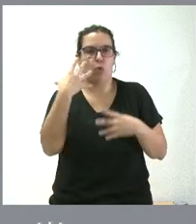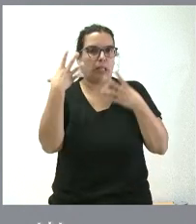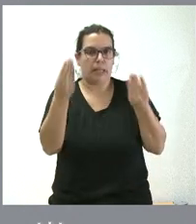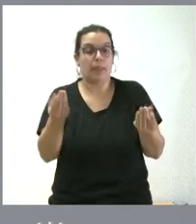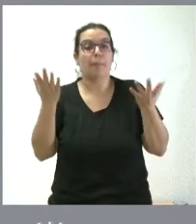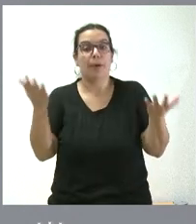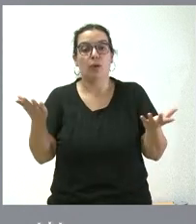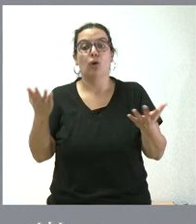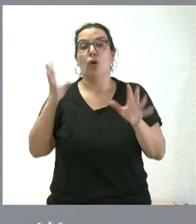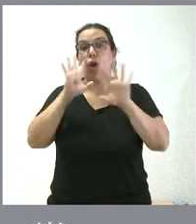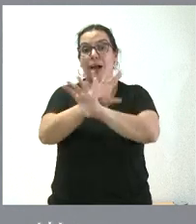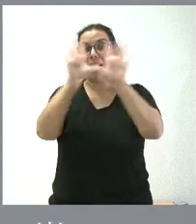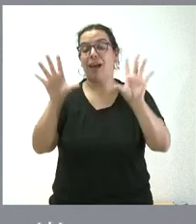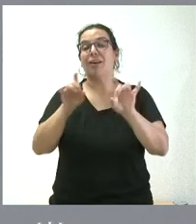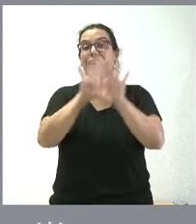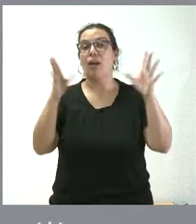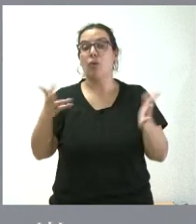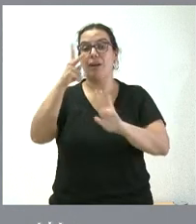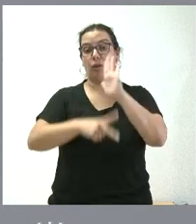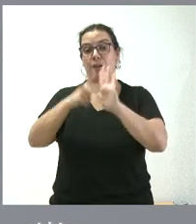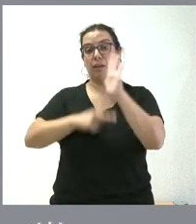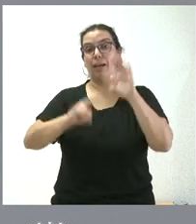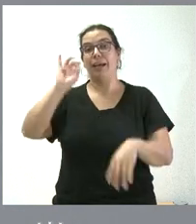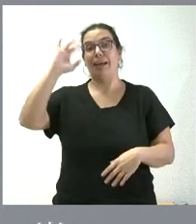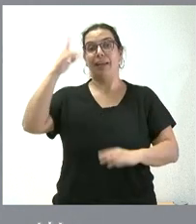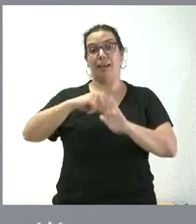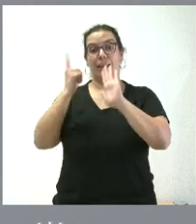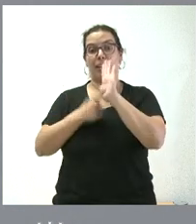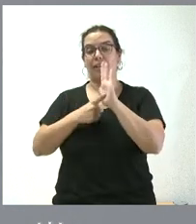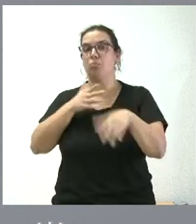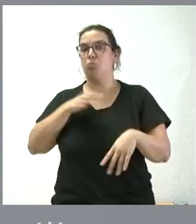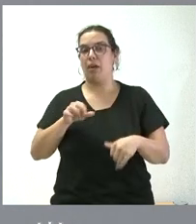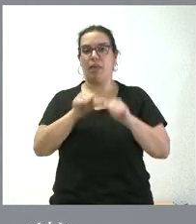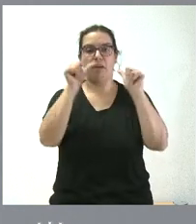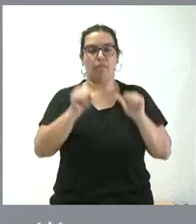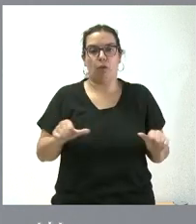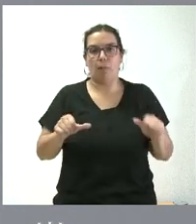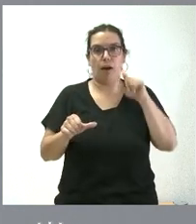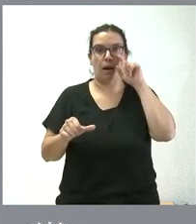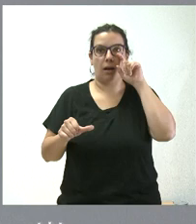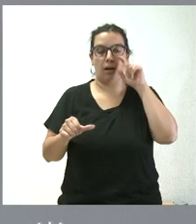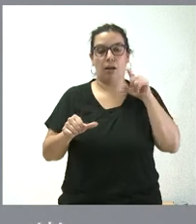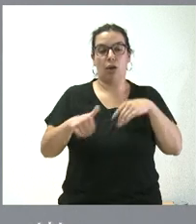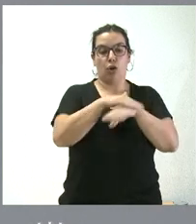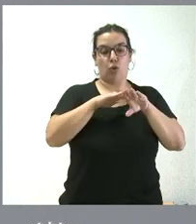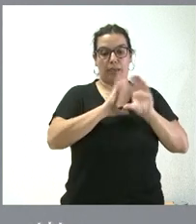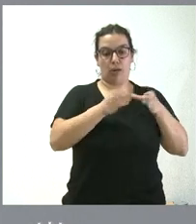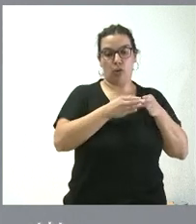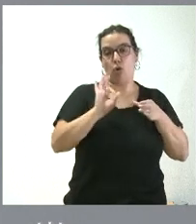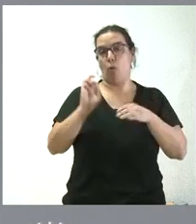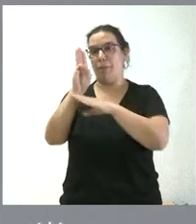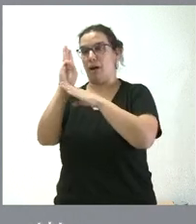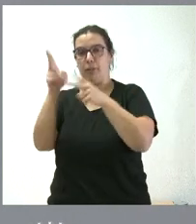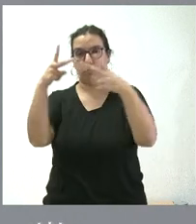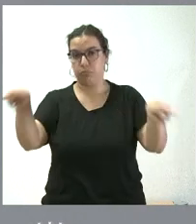está claro que la normativa Establece que la iniciativa legislativa puede ser tanto a través de la vía del ejecutivo o a través de la vía del parlamento